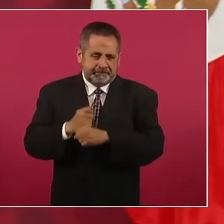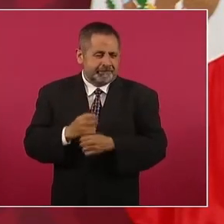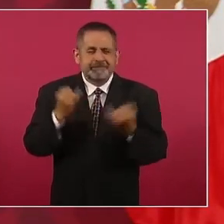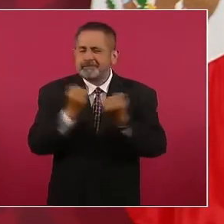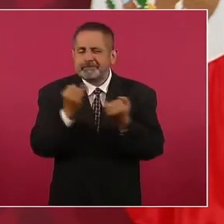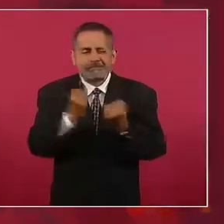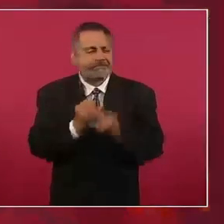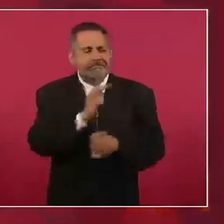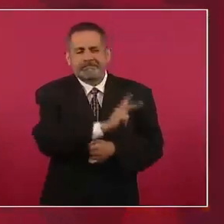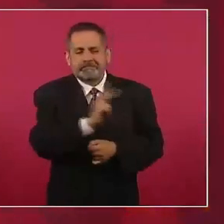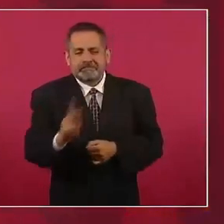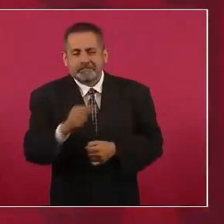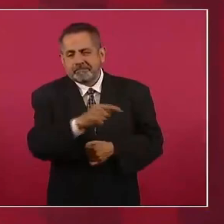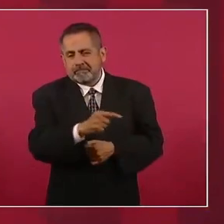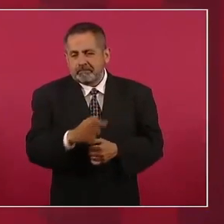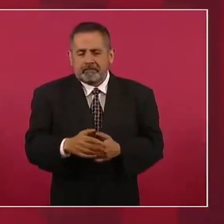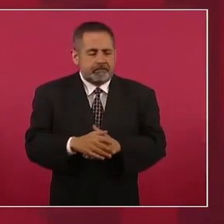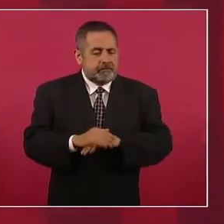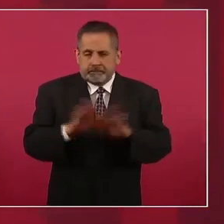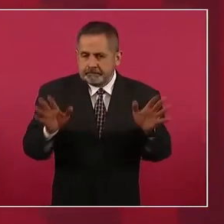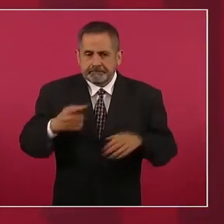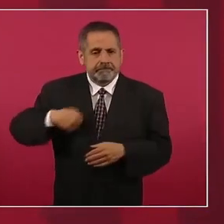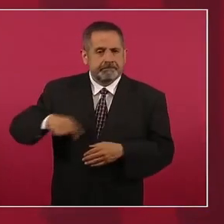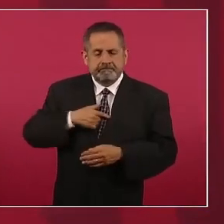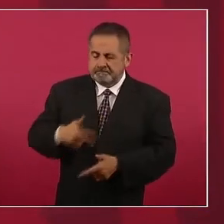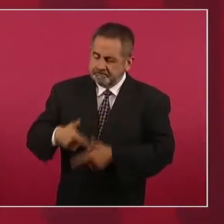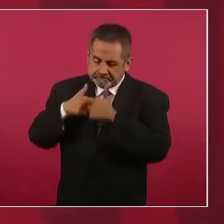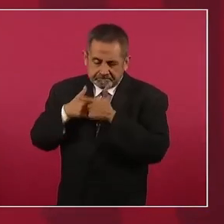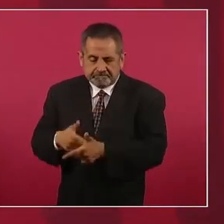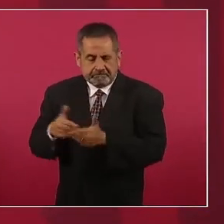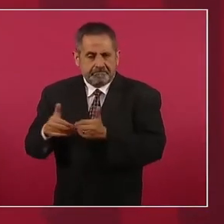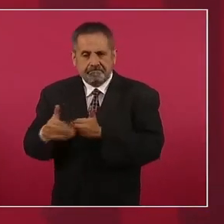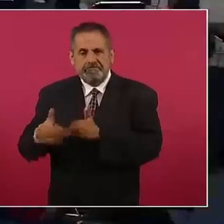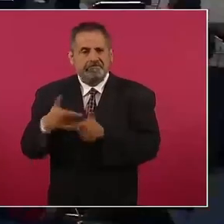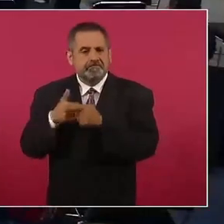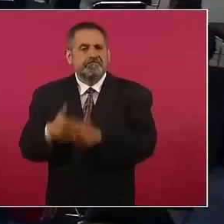Entonces, vamos a seguirle.